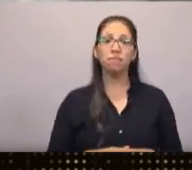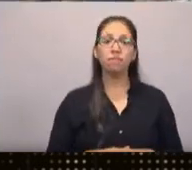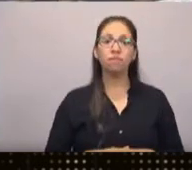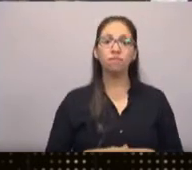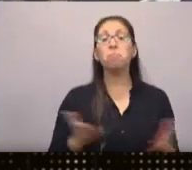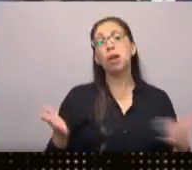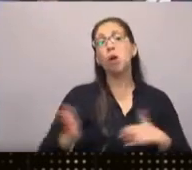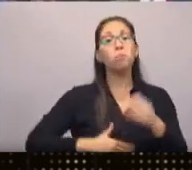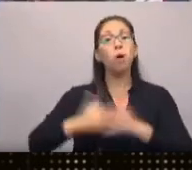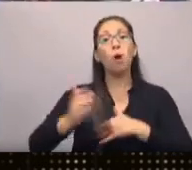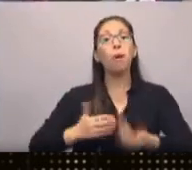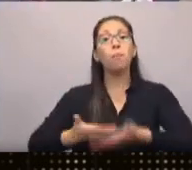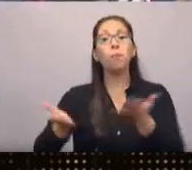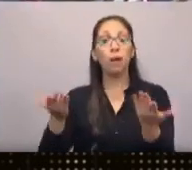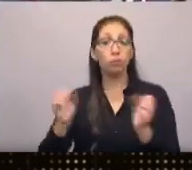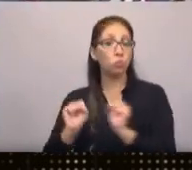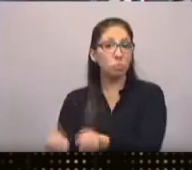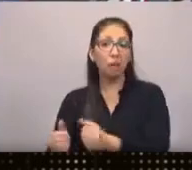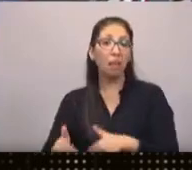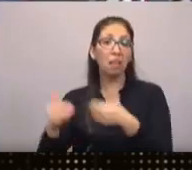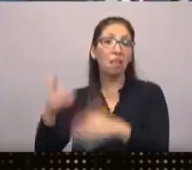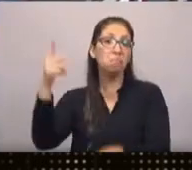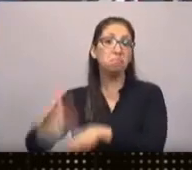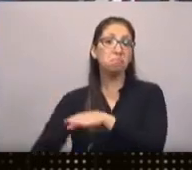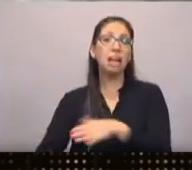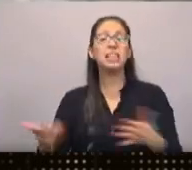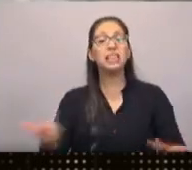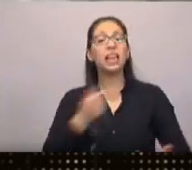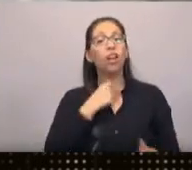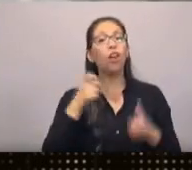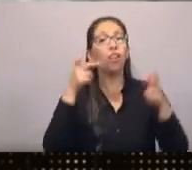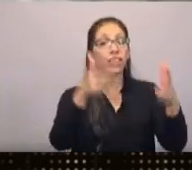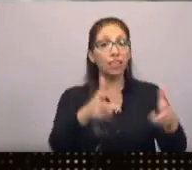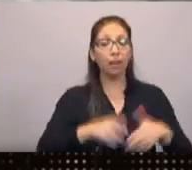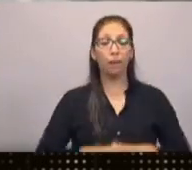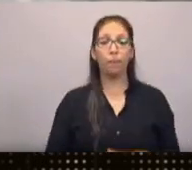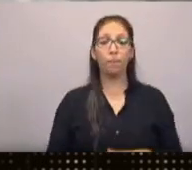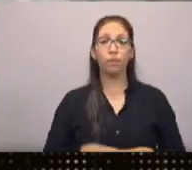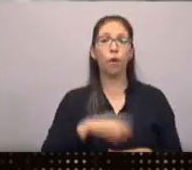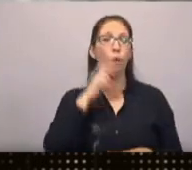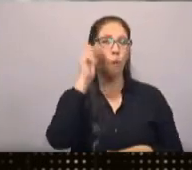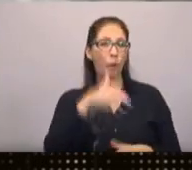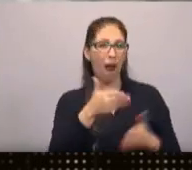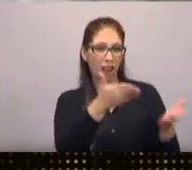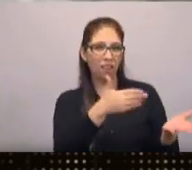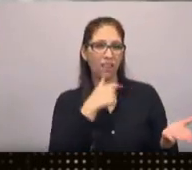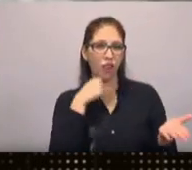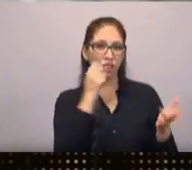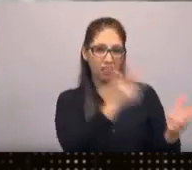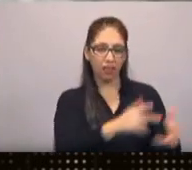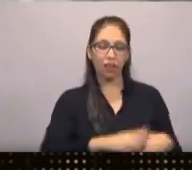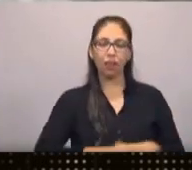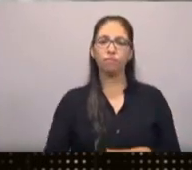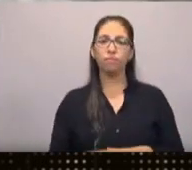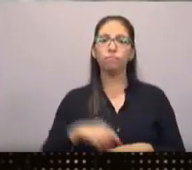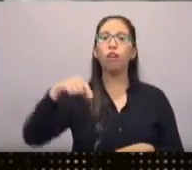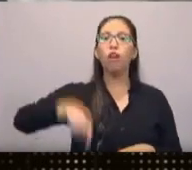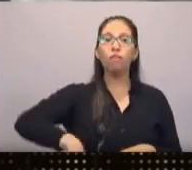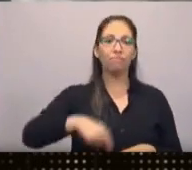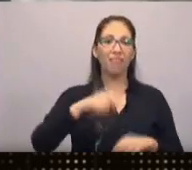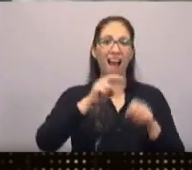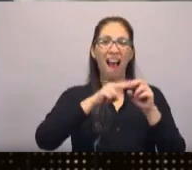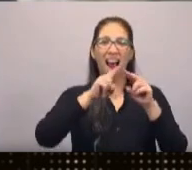suspendieron la obra pública Así que hoy te quiero decir te quiero decir Juan que no solo estamos festejando estos